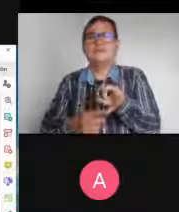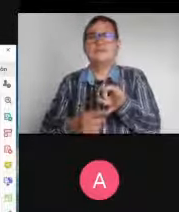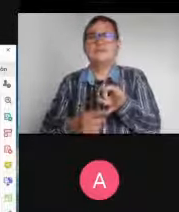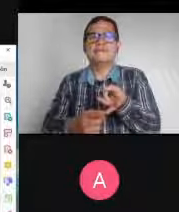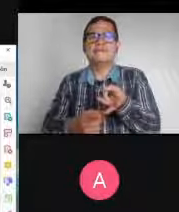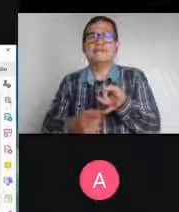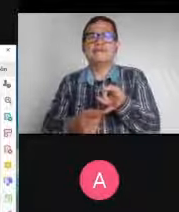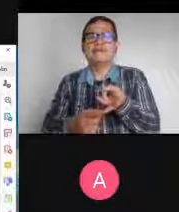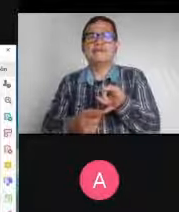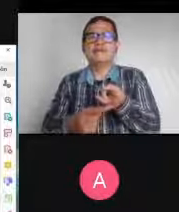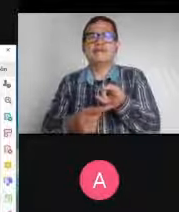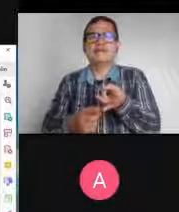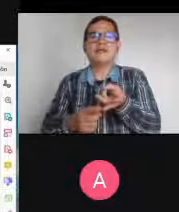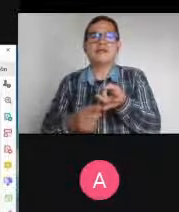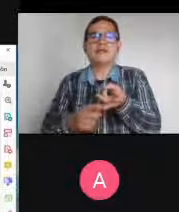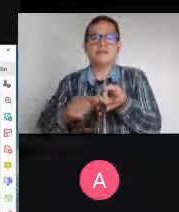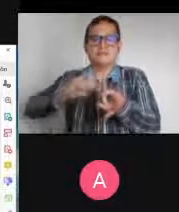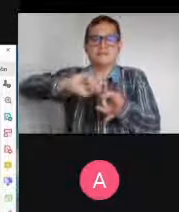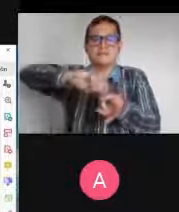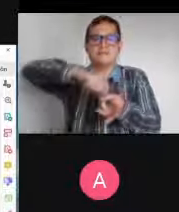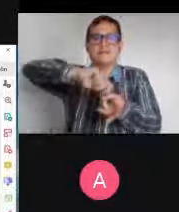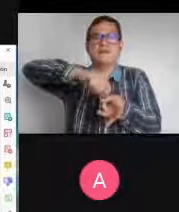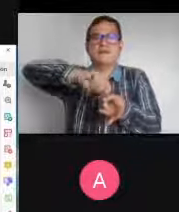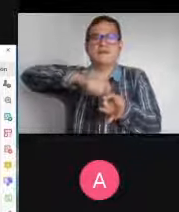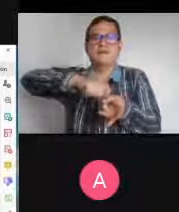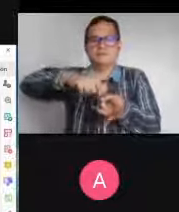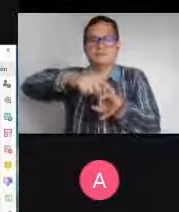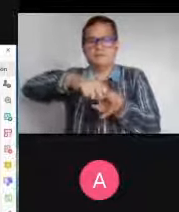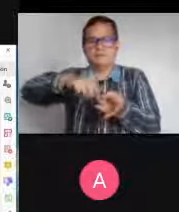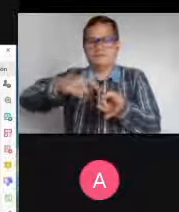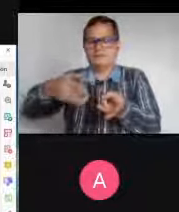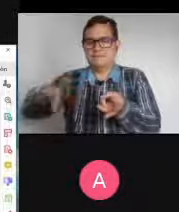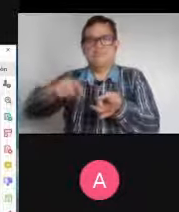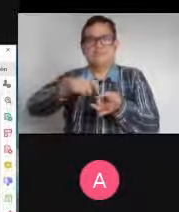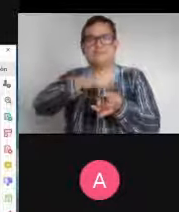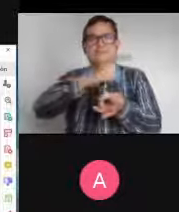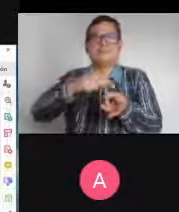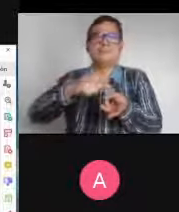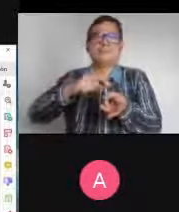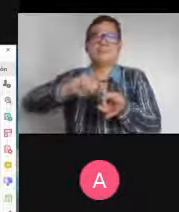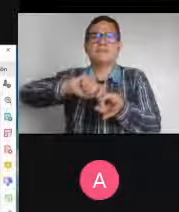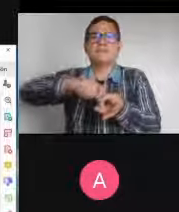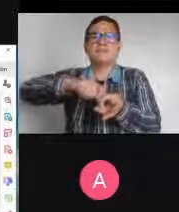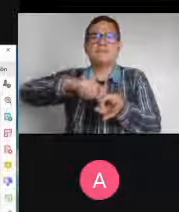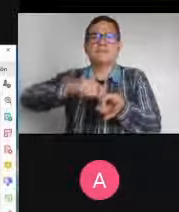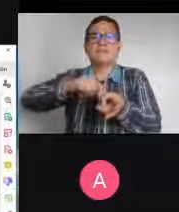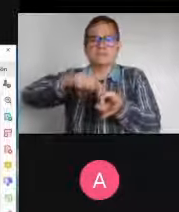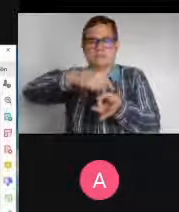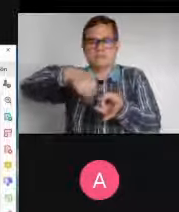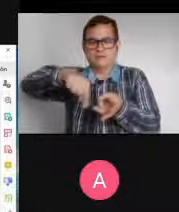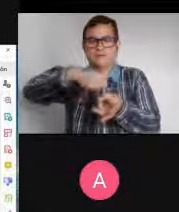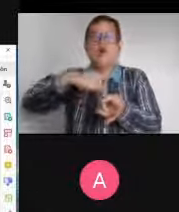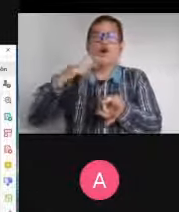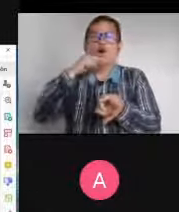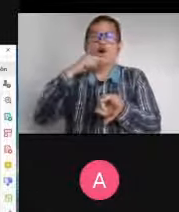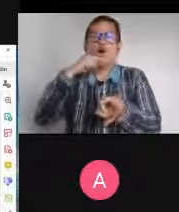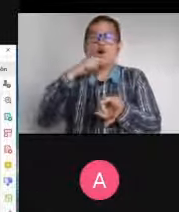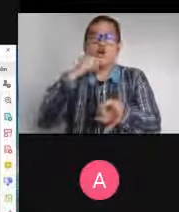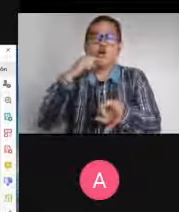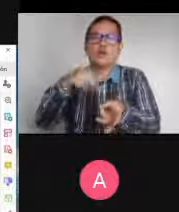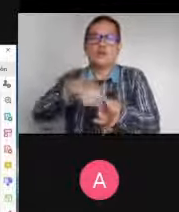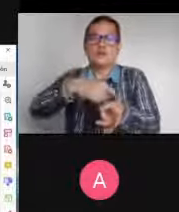perillita, y tenemos las otras dos terminales laterales. Y vemos también como una especie de semicírculo de color rojo. Ese